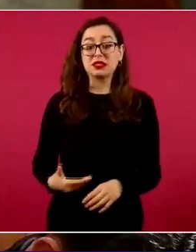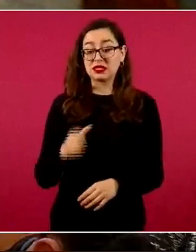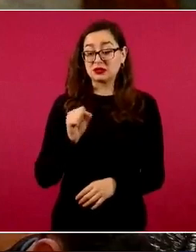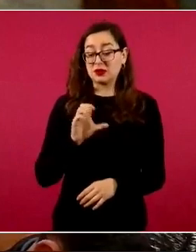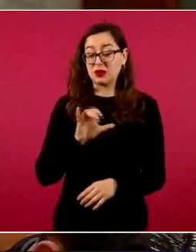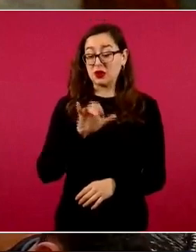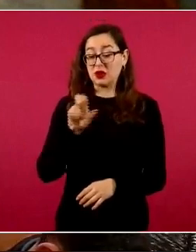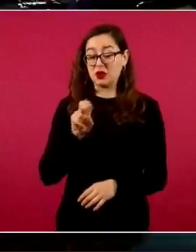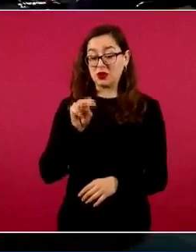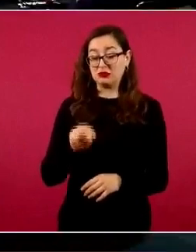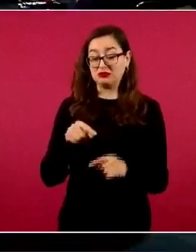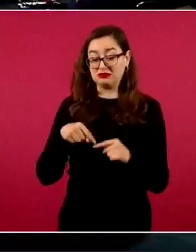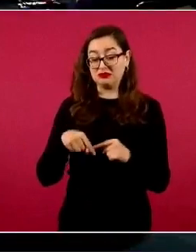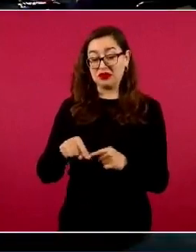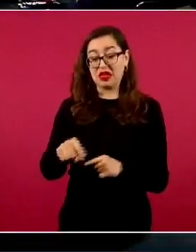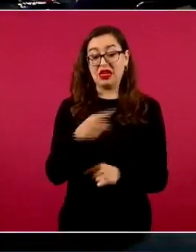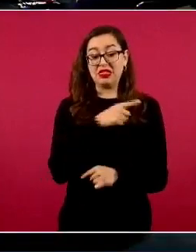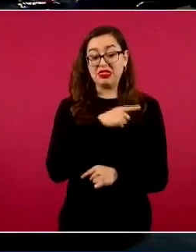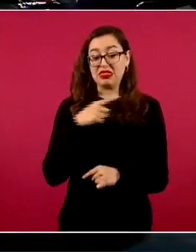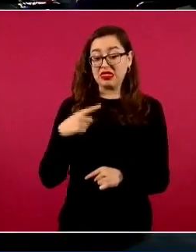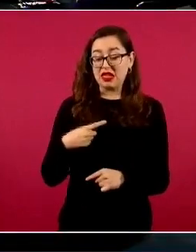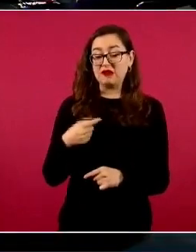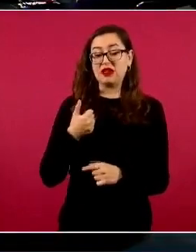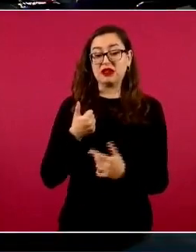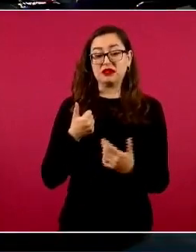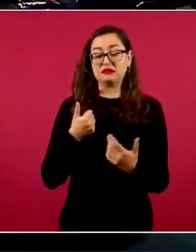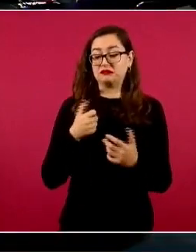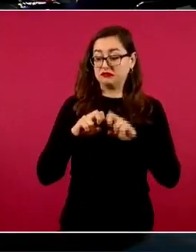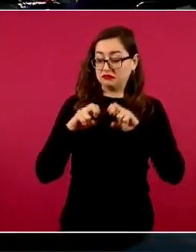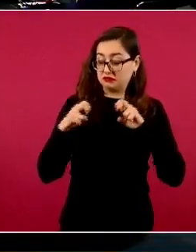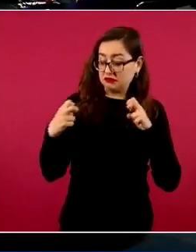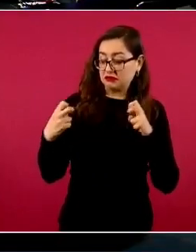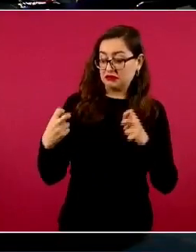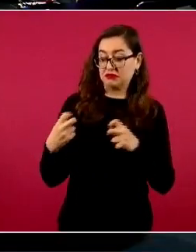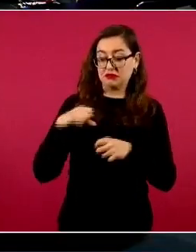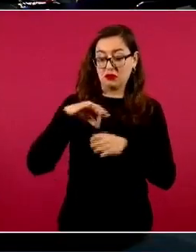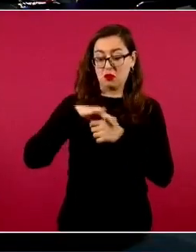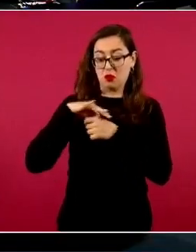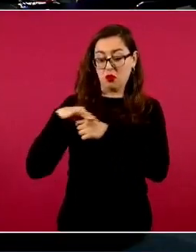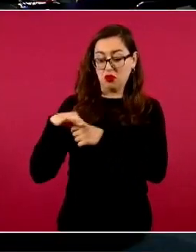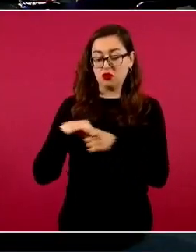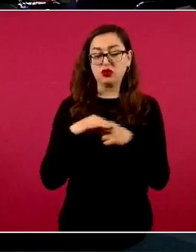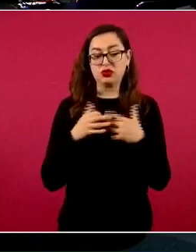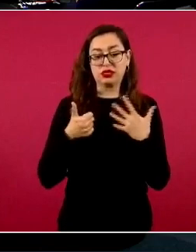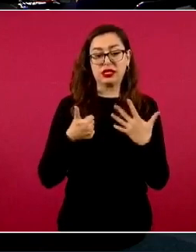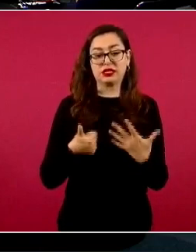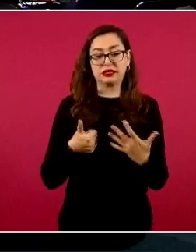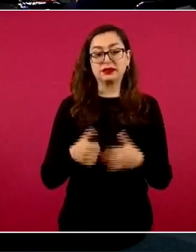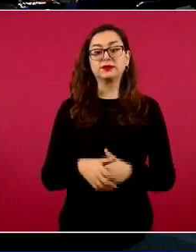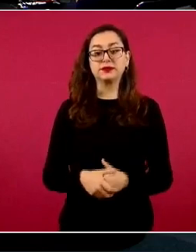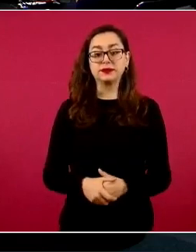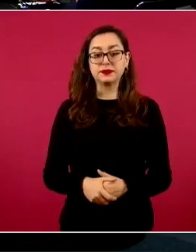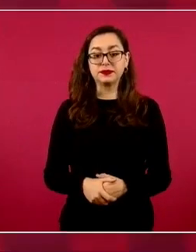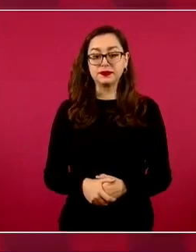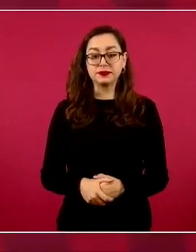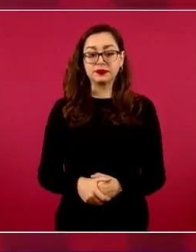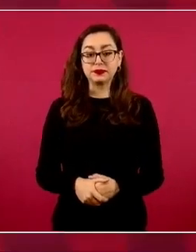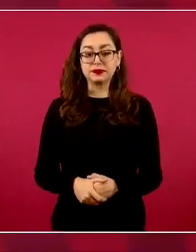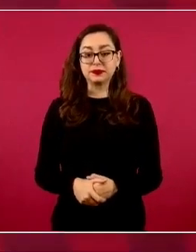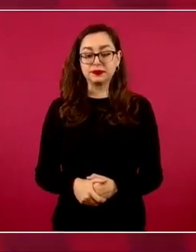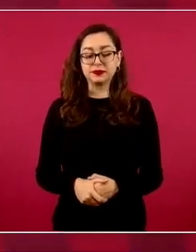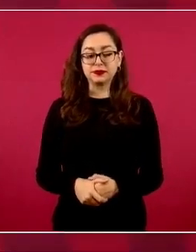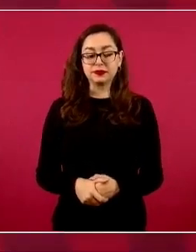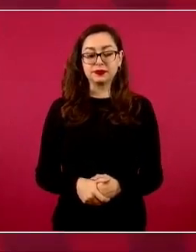necesitaría 6 de los 11 votos para que sea el nuevo presidente de la Corte. Bueno, lo de